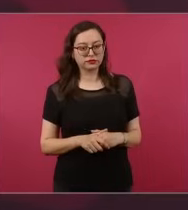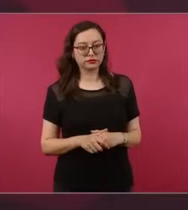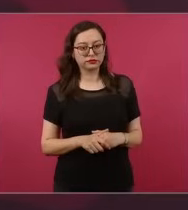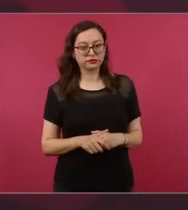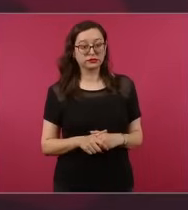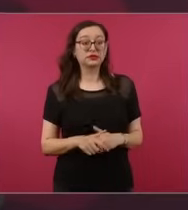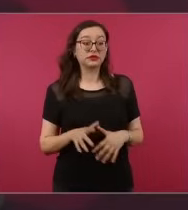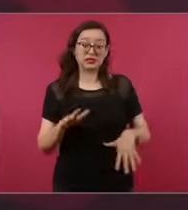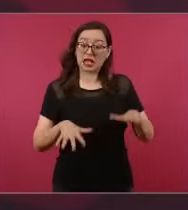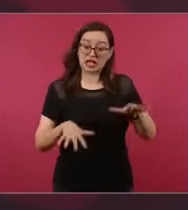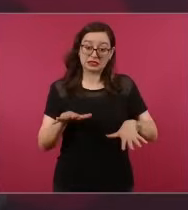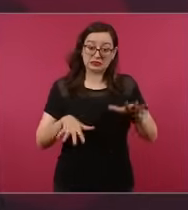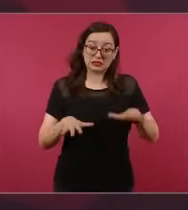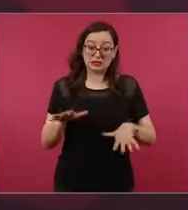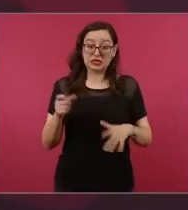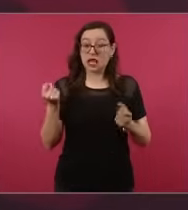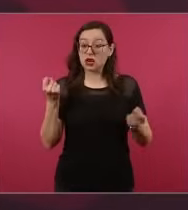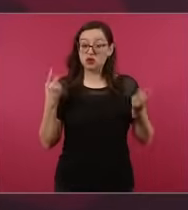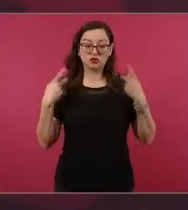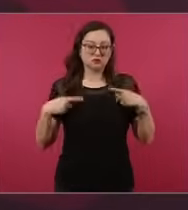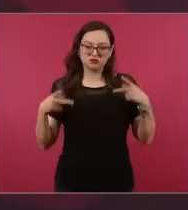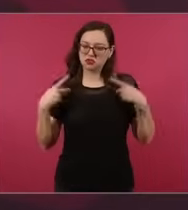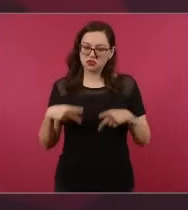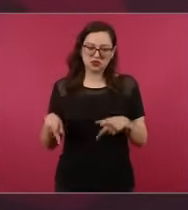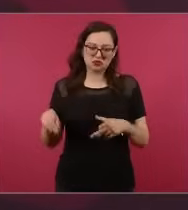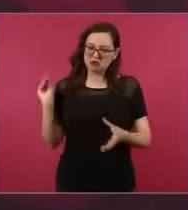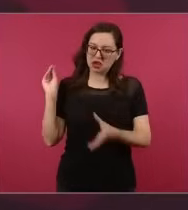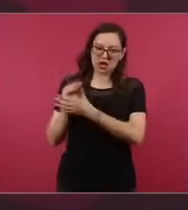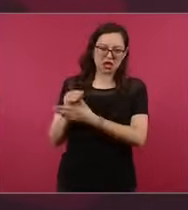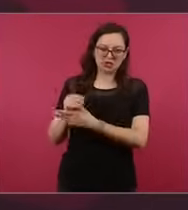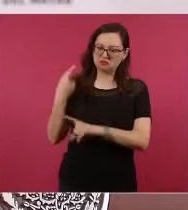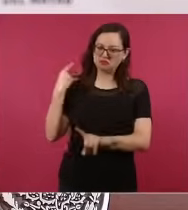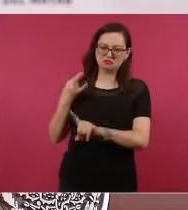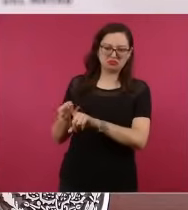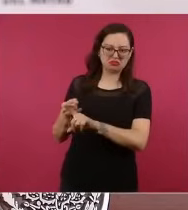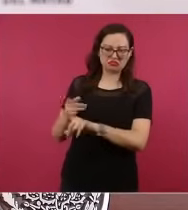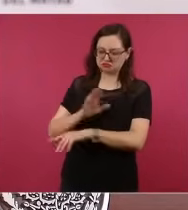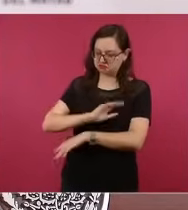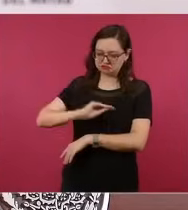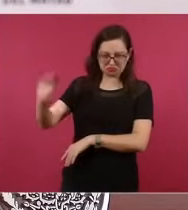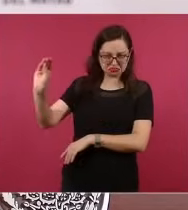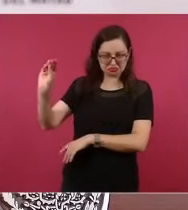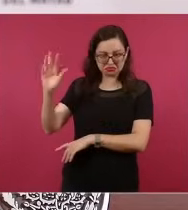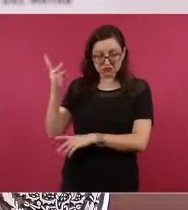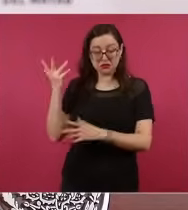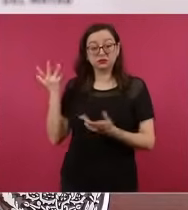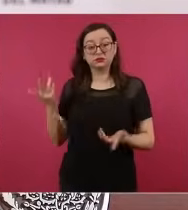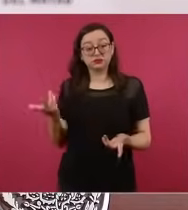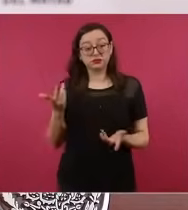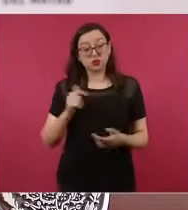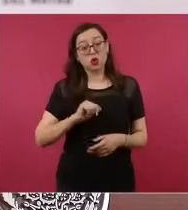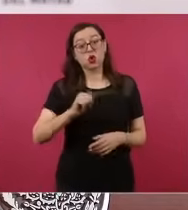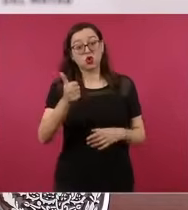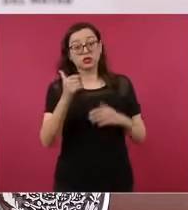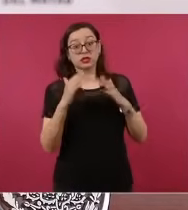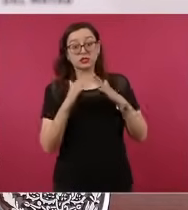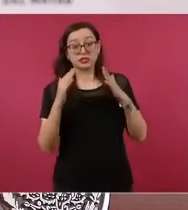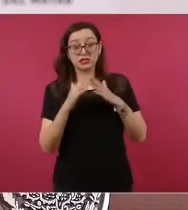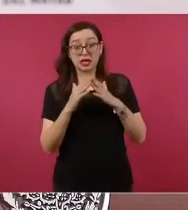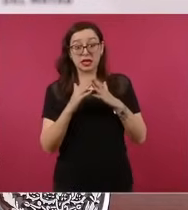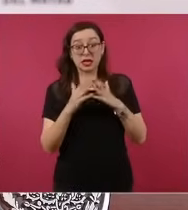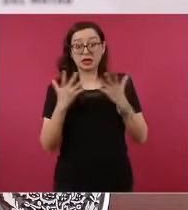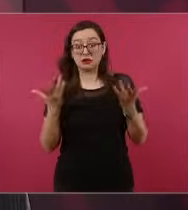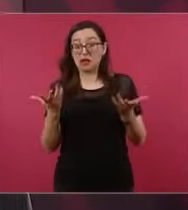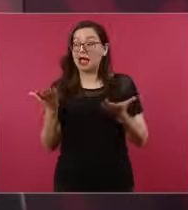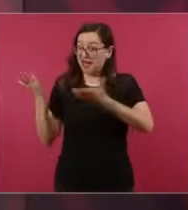te van a cerrar las puertas, ¿no?, en algunas, no queremos saber nada de ustedes, pero en otras te van a abrir la puerta y no solo